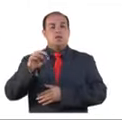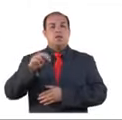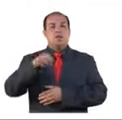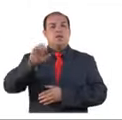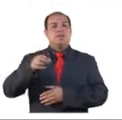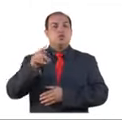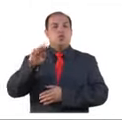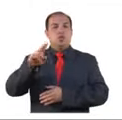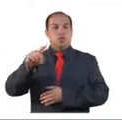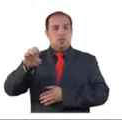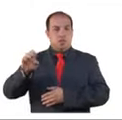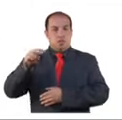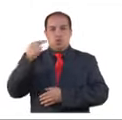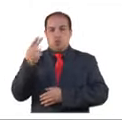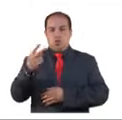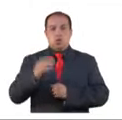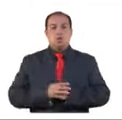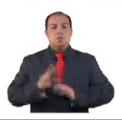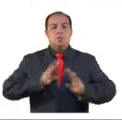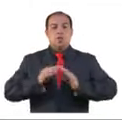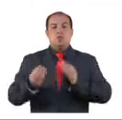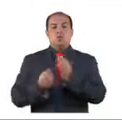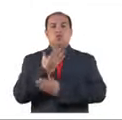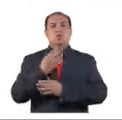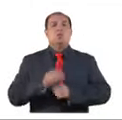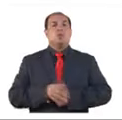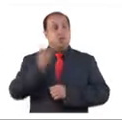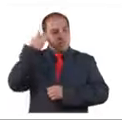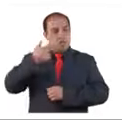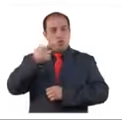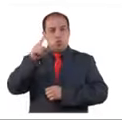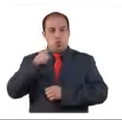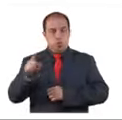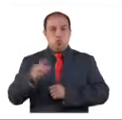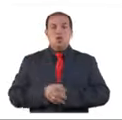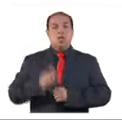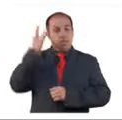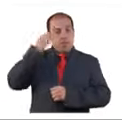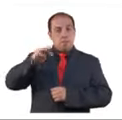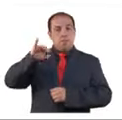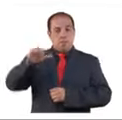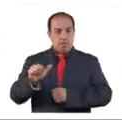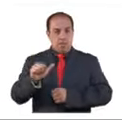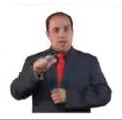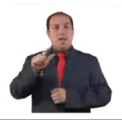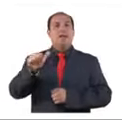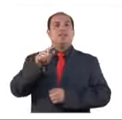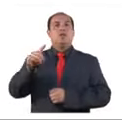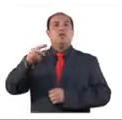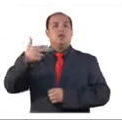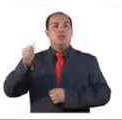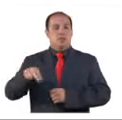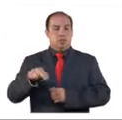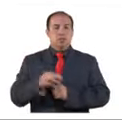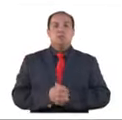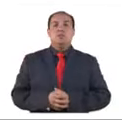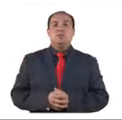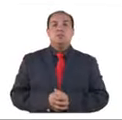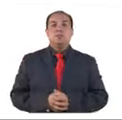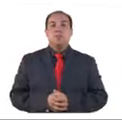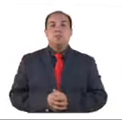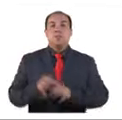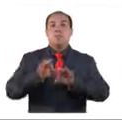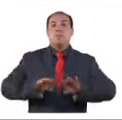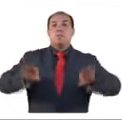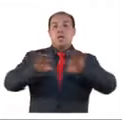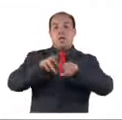2, Ejército Constitucionalista, Paraíso, Renovación, Santa Cruz, Mayagualco y Santa María hasta Huacán. Vale la pena recordar también